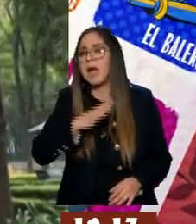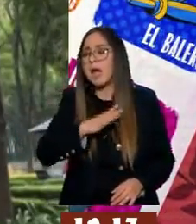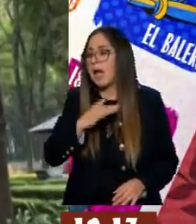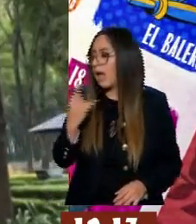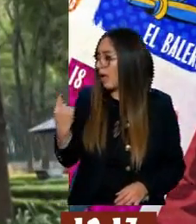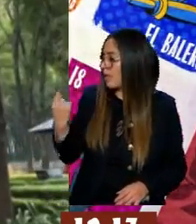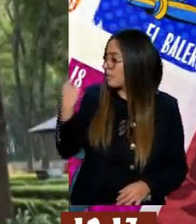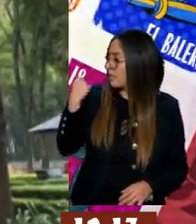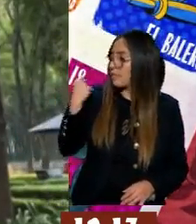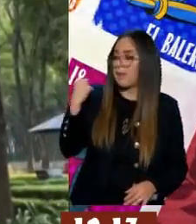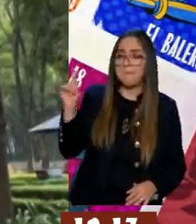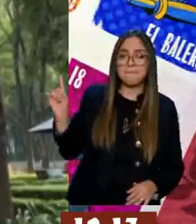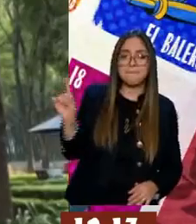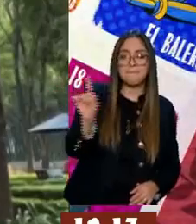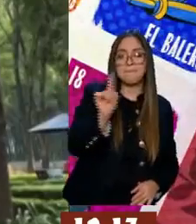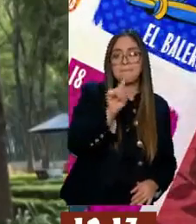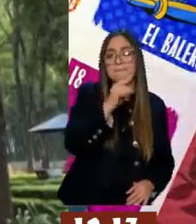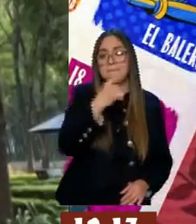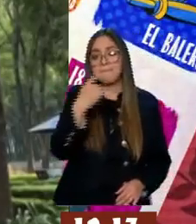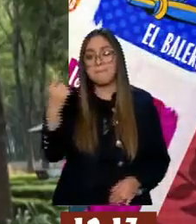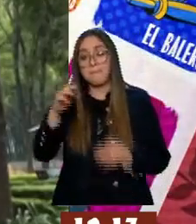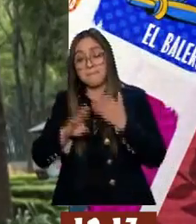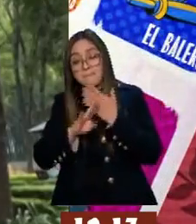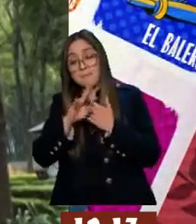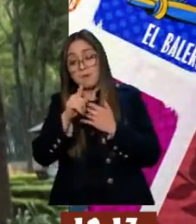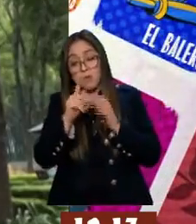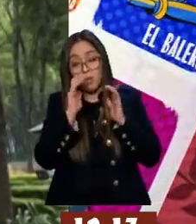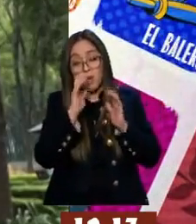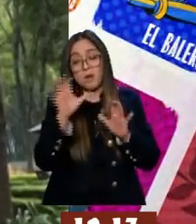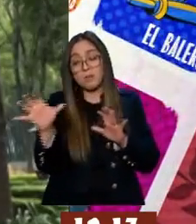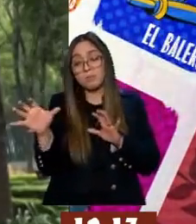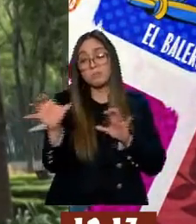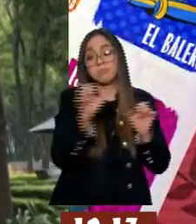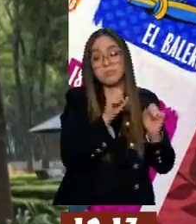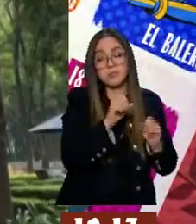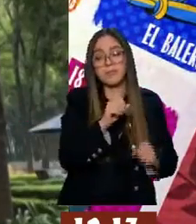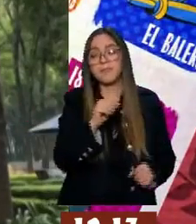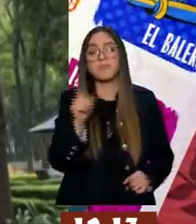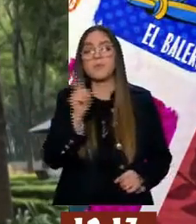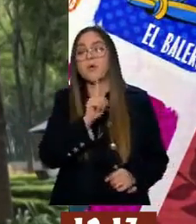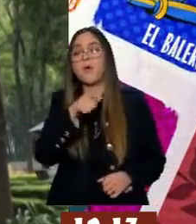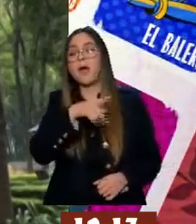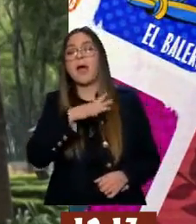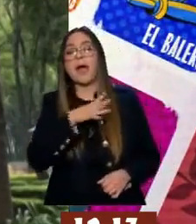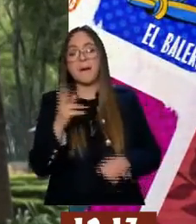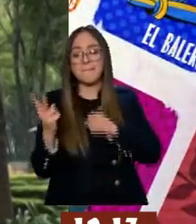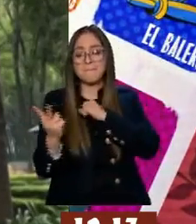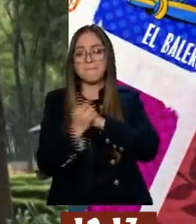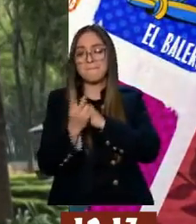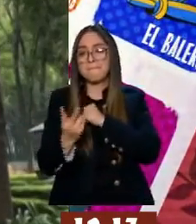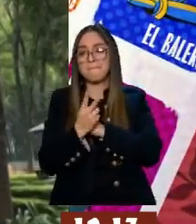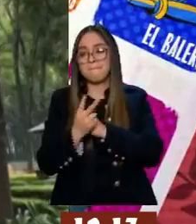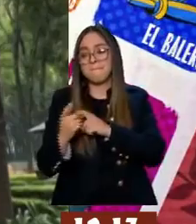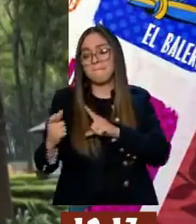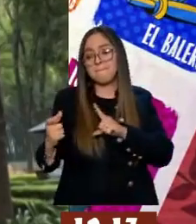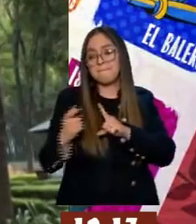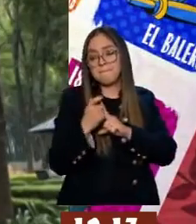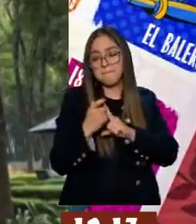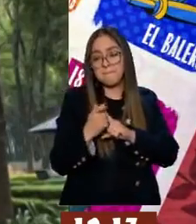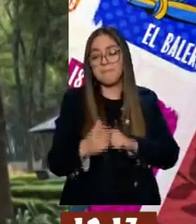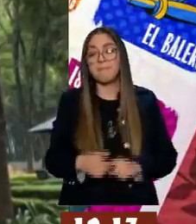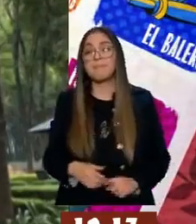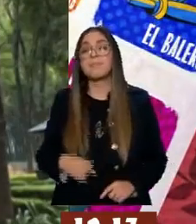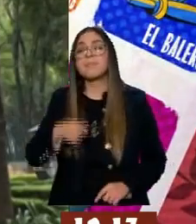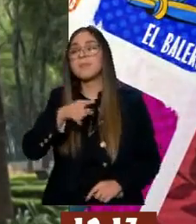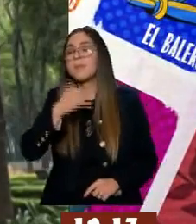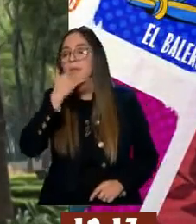hay un habitante de... No te vayan a llevar. Europeo, no te vaya a llevar. Guardia. Ah, es un guardia. Es un guardia suizo. ¿Qué hay